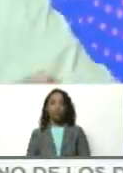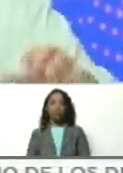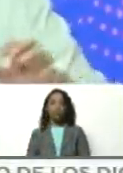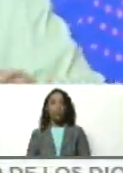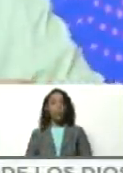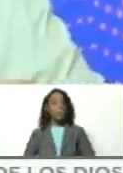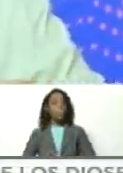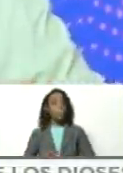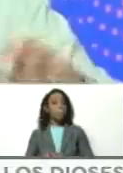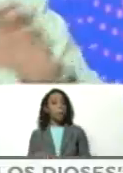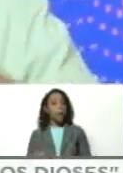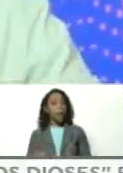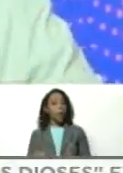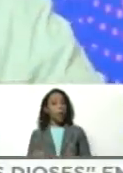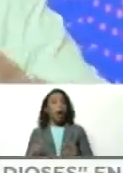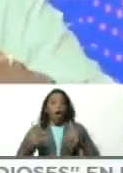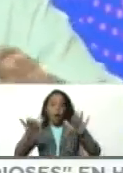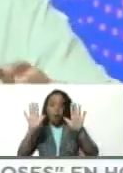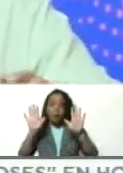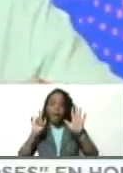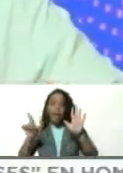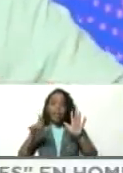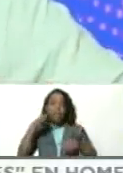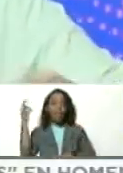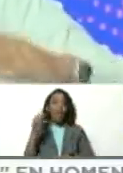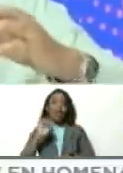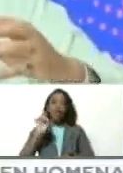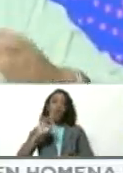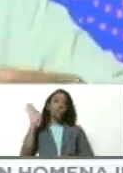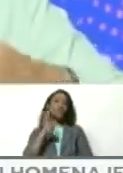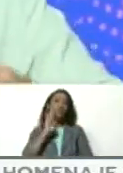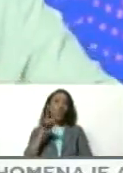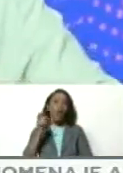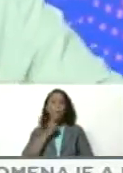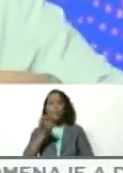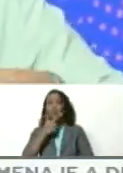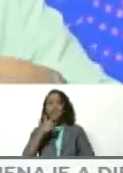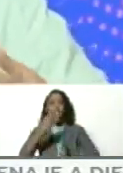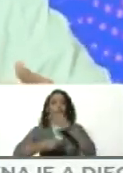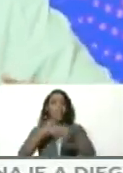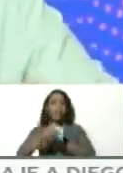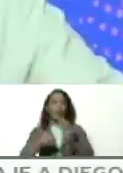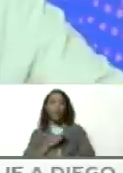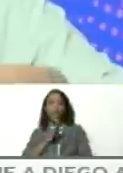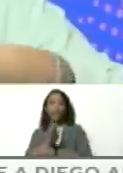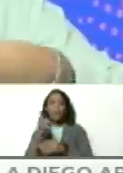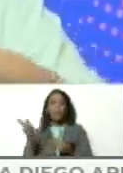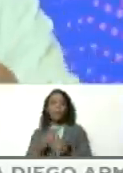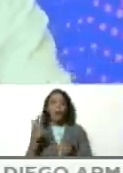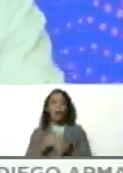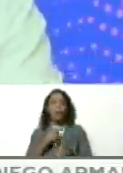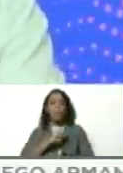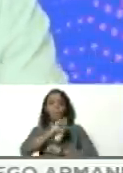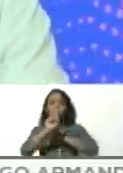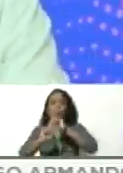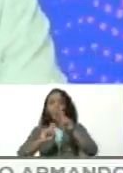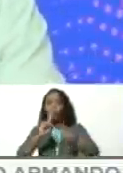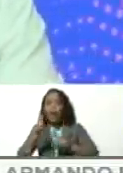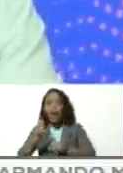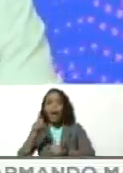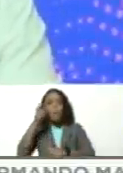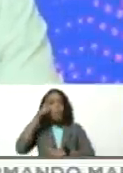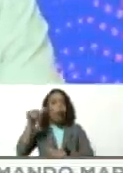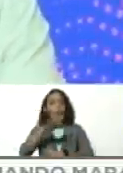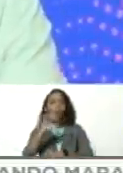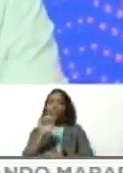Pero inclusive esa verdad no llega a manchar la hermosura de lo que hicimos de ir a primaria, consultarle al pueblo.